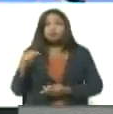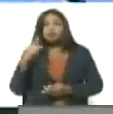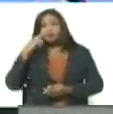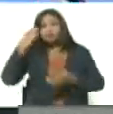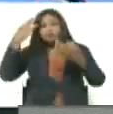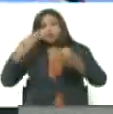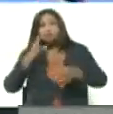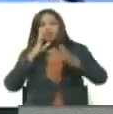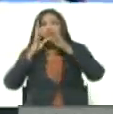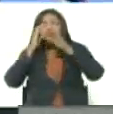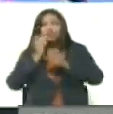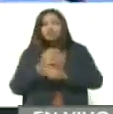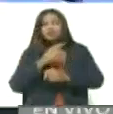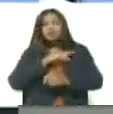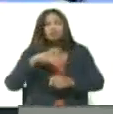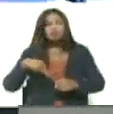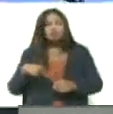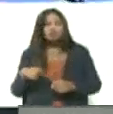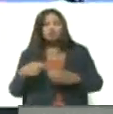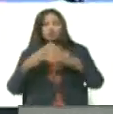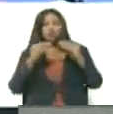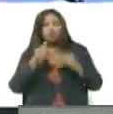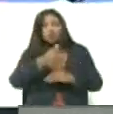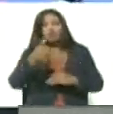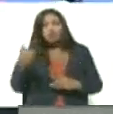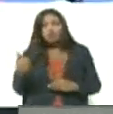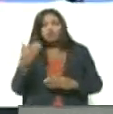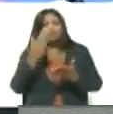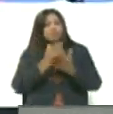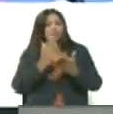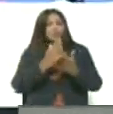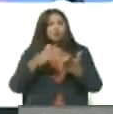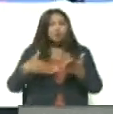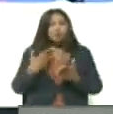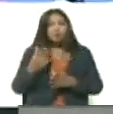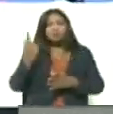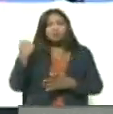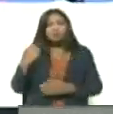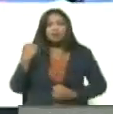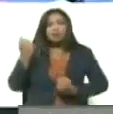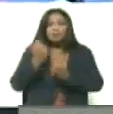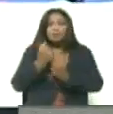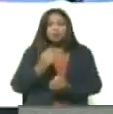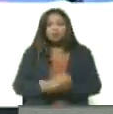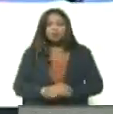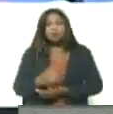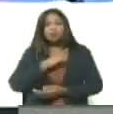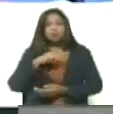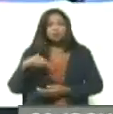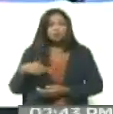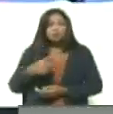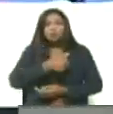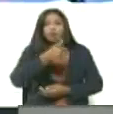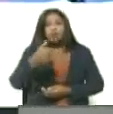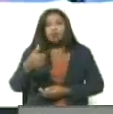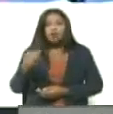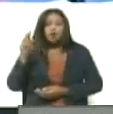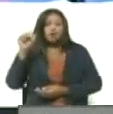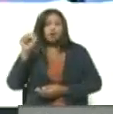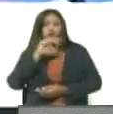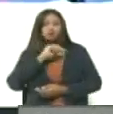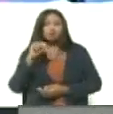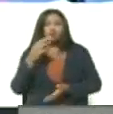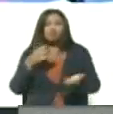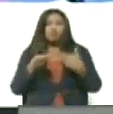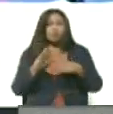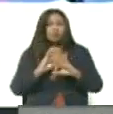certeza que con nosotras y nosotros siempre podrá contar. Que nosotras y nosotros nunca nos vamos a